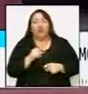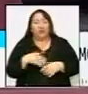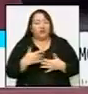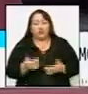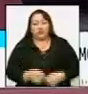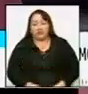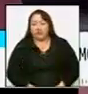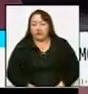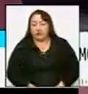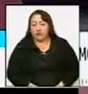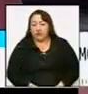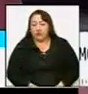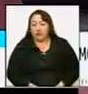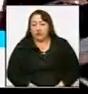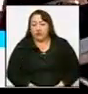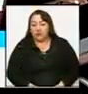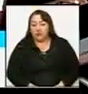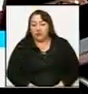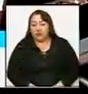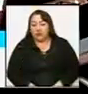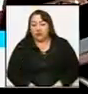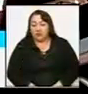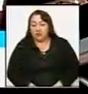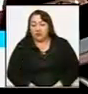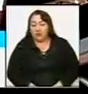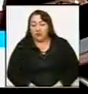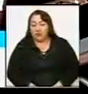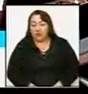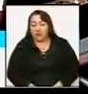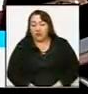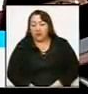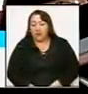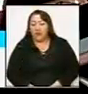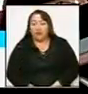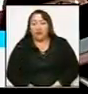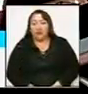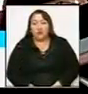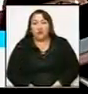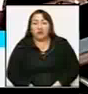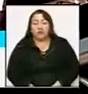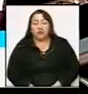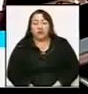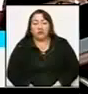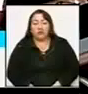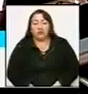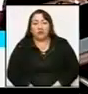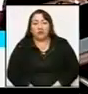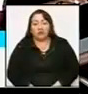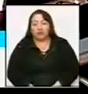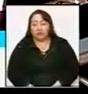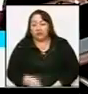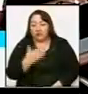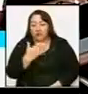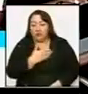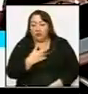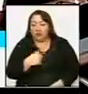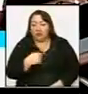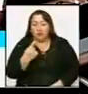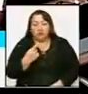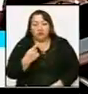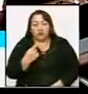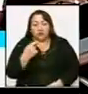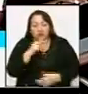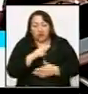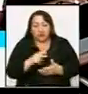para eso. Gracias. Congresista Takayama. Gracias, Presidenta. Solamente voy